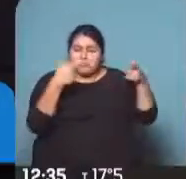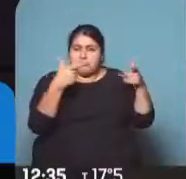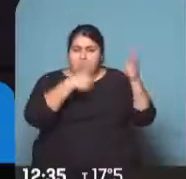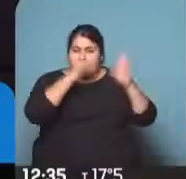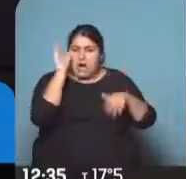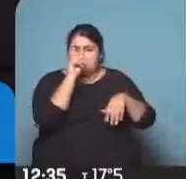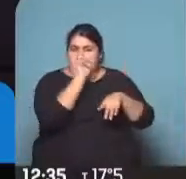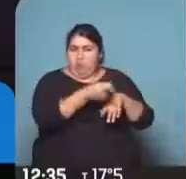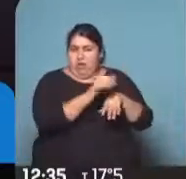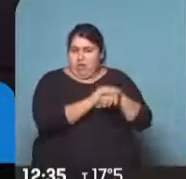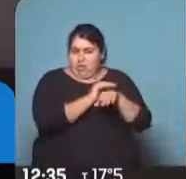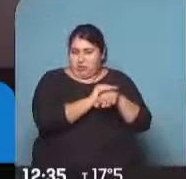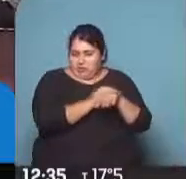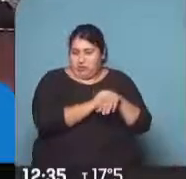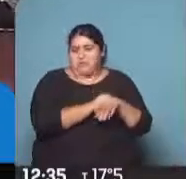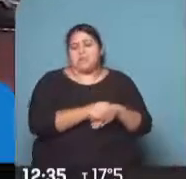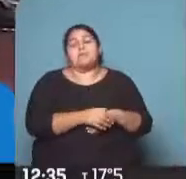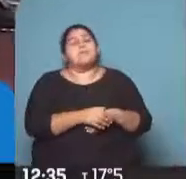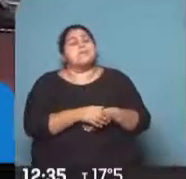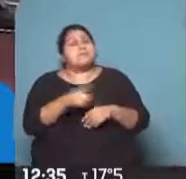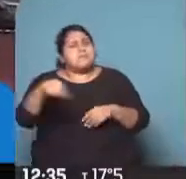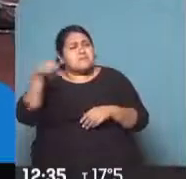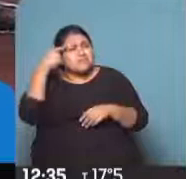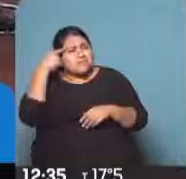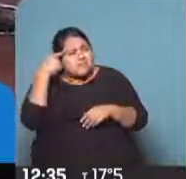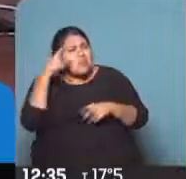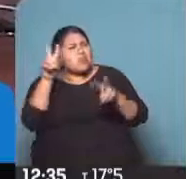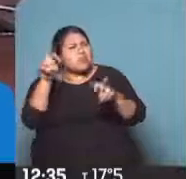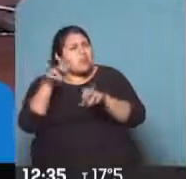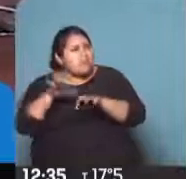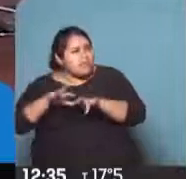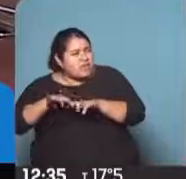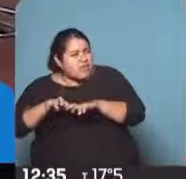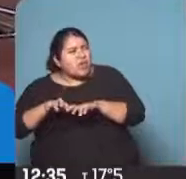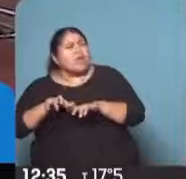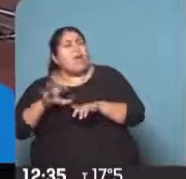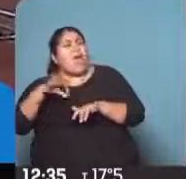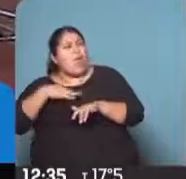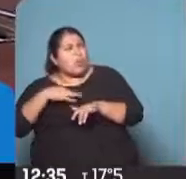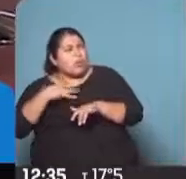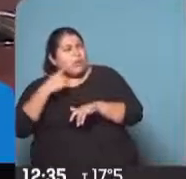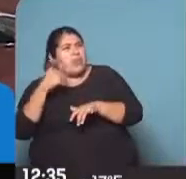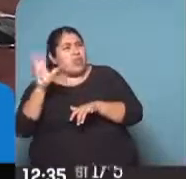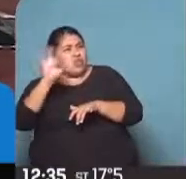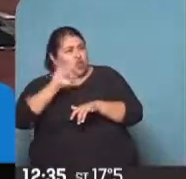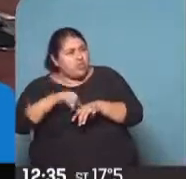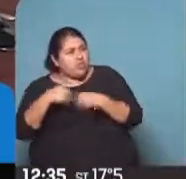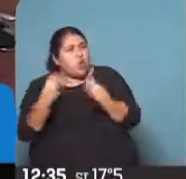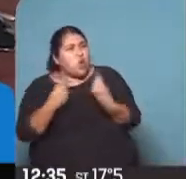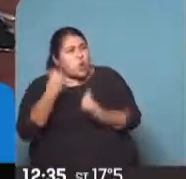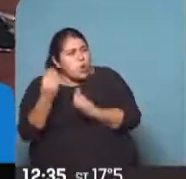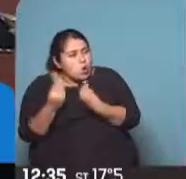con responsabilidad cuanta conciencia hay de la importancia de la tecnología en la vida cotidiana de lo que se investiga en el inti por